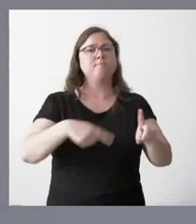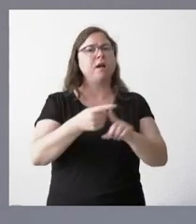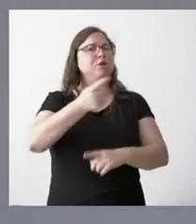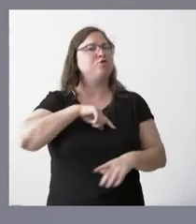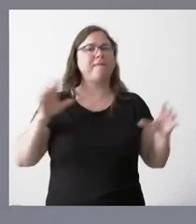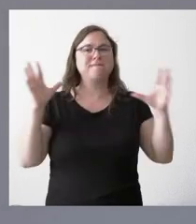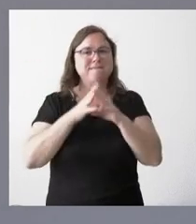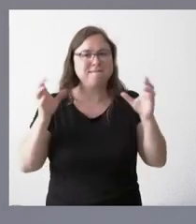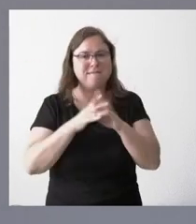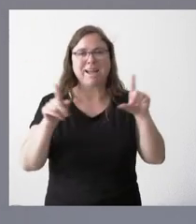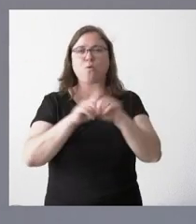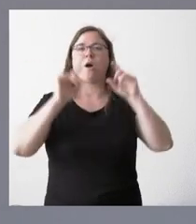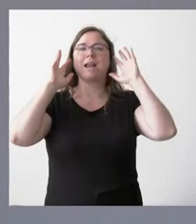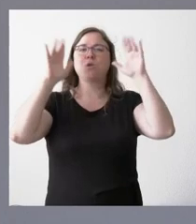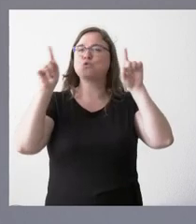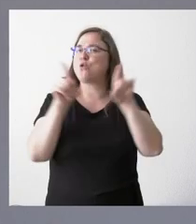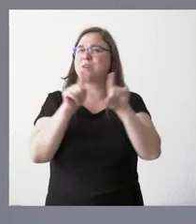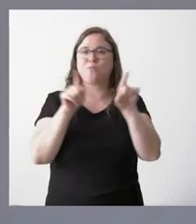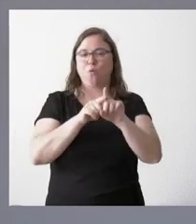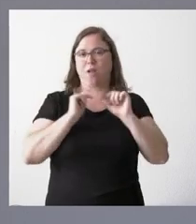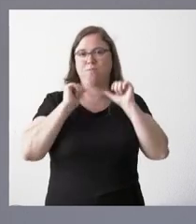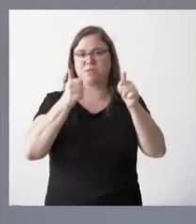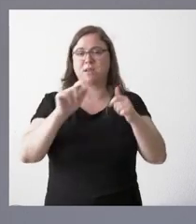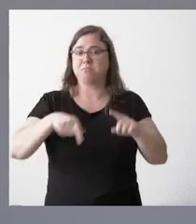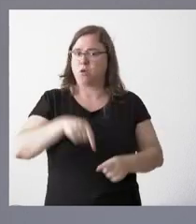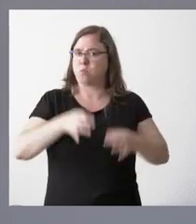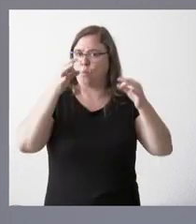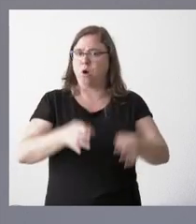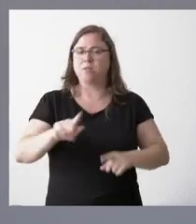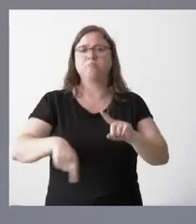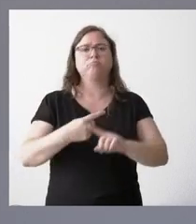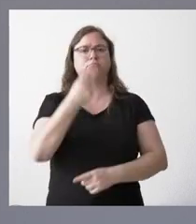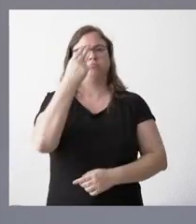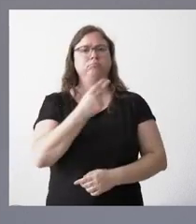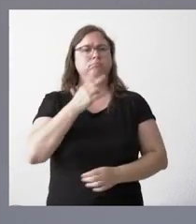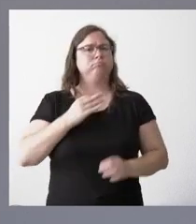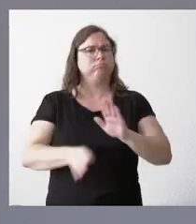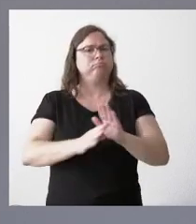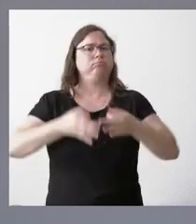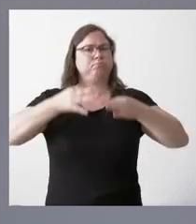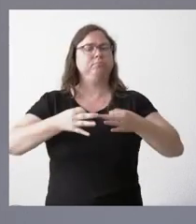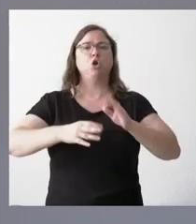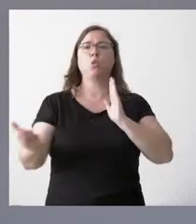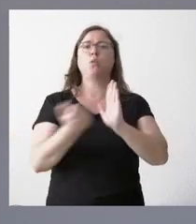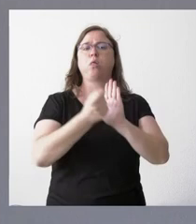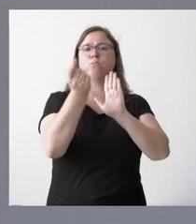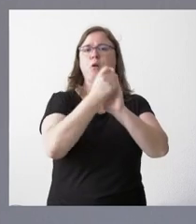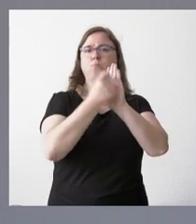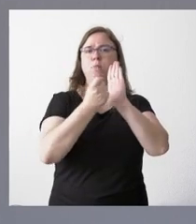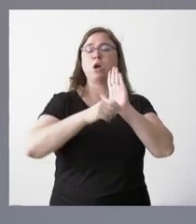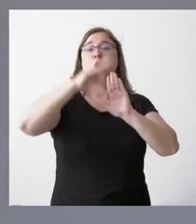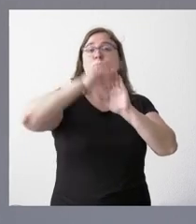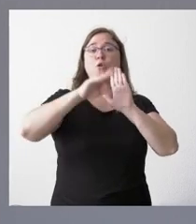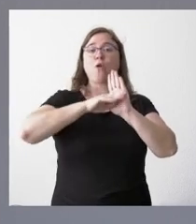gana, la misma ilusión con la que empezamos en este momento y reafirmamos también todos los puntos del programa de